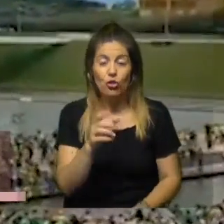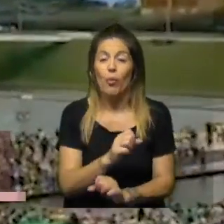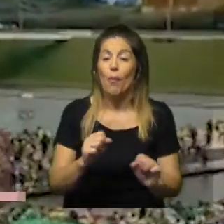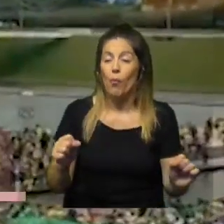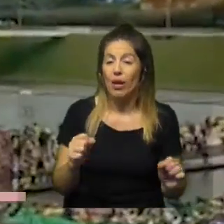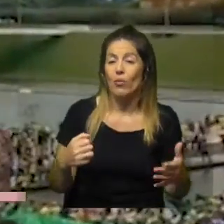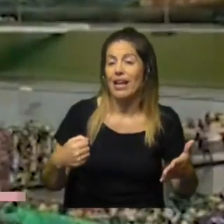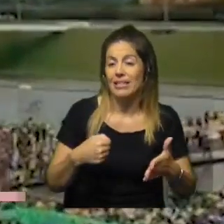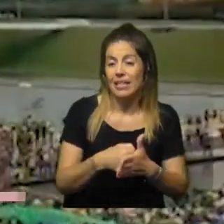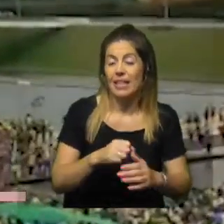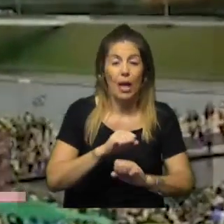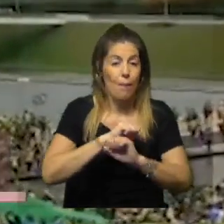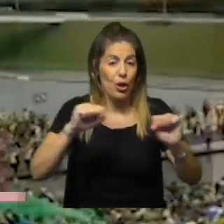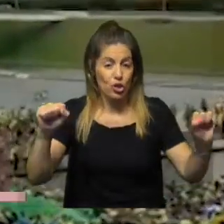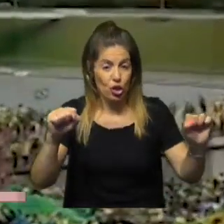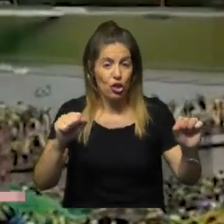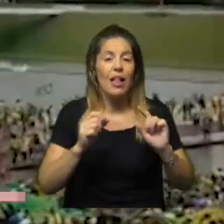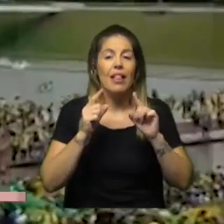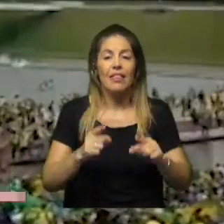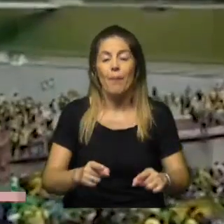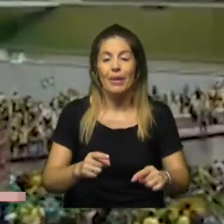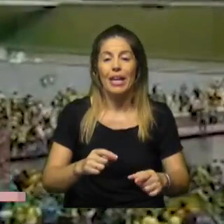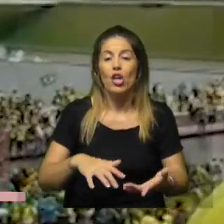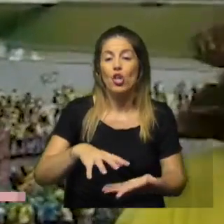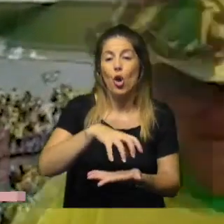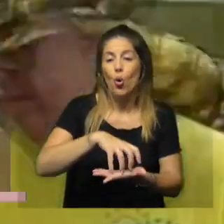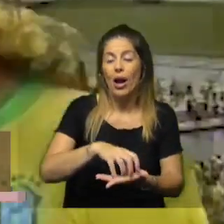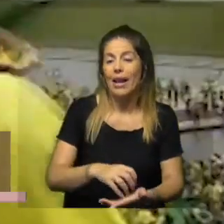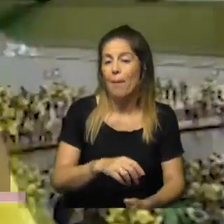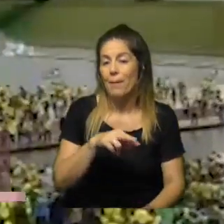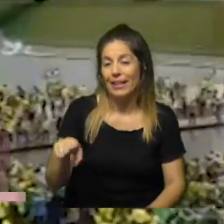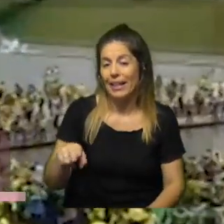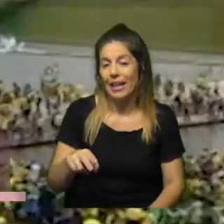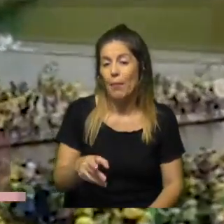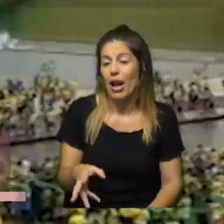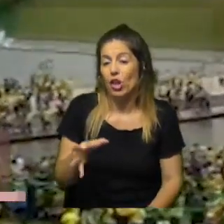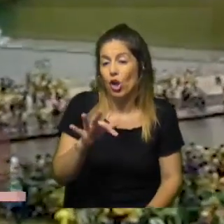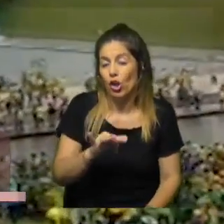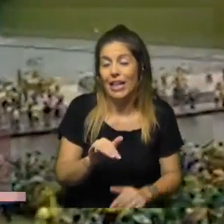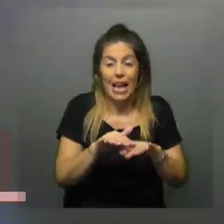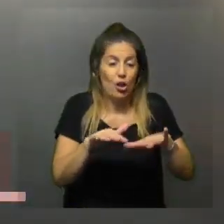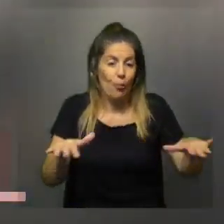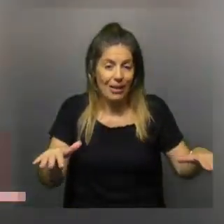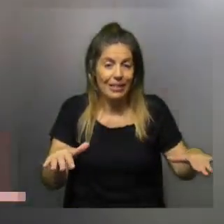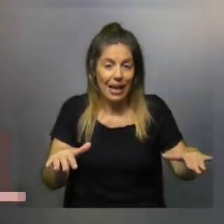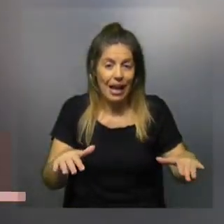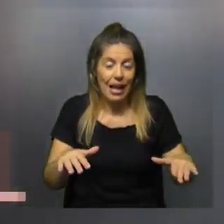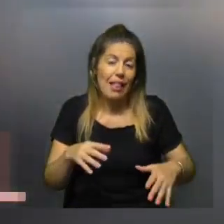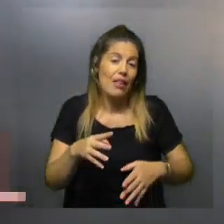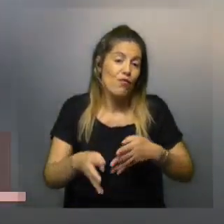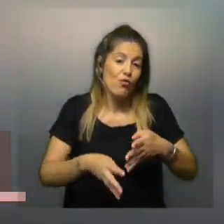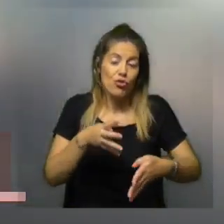un accidente, una explosión, y al mismo tiempo son esenciales para mantener la cotidianidad, la normalidad del país